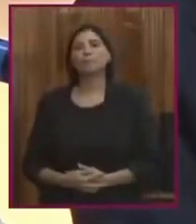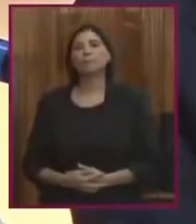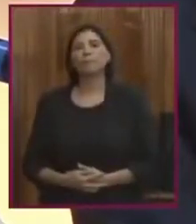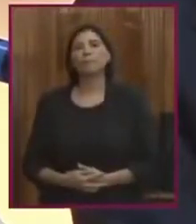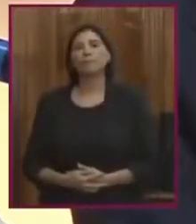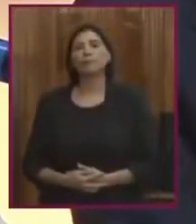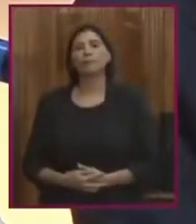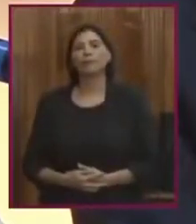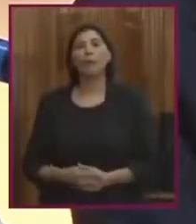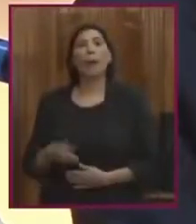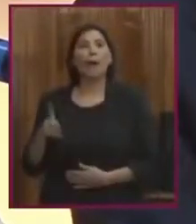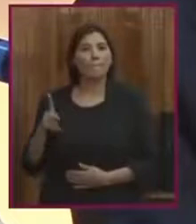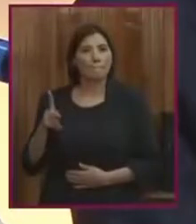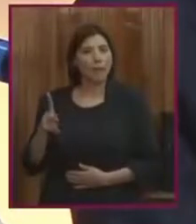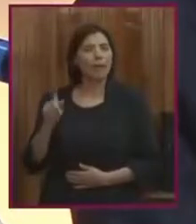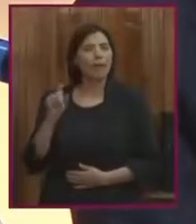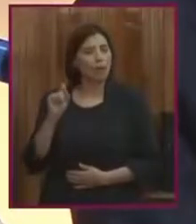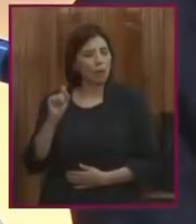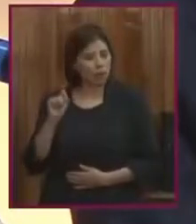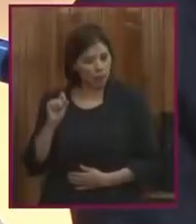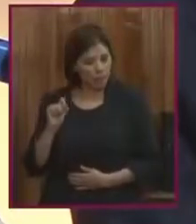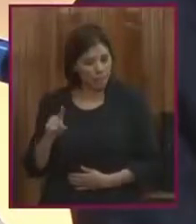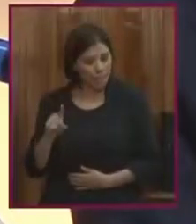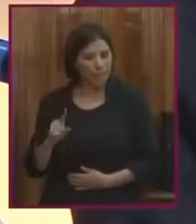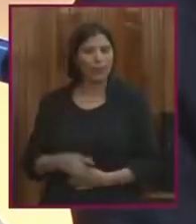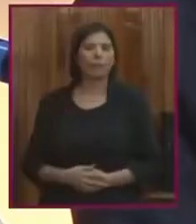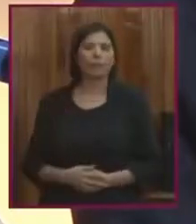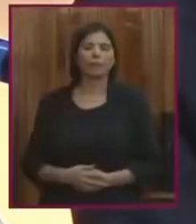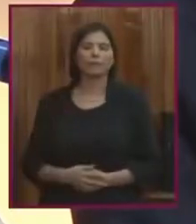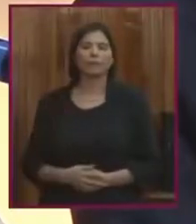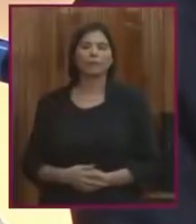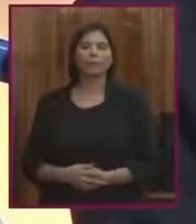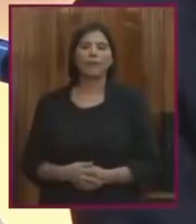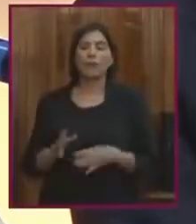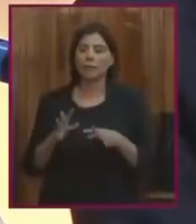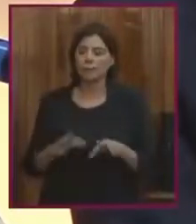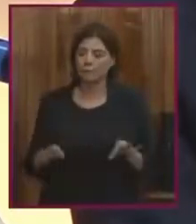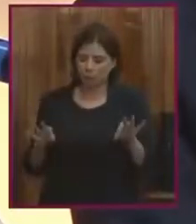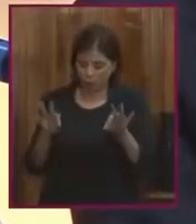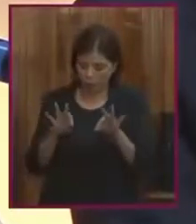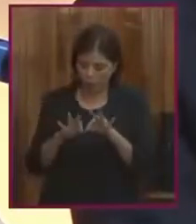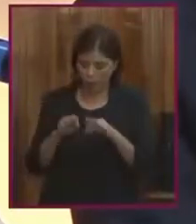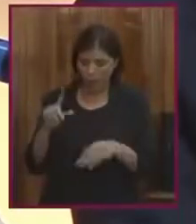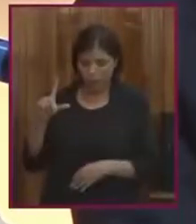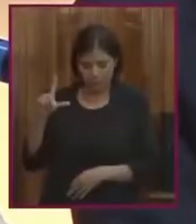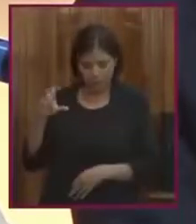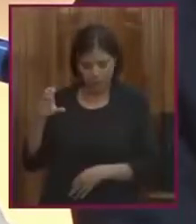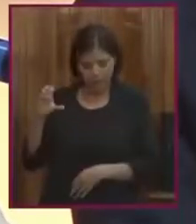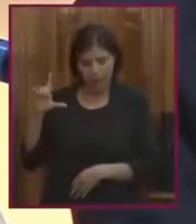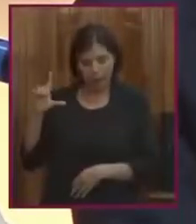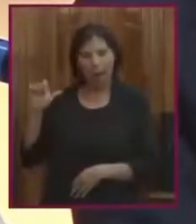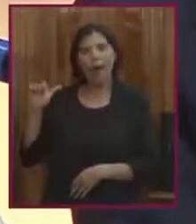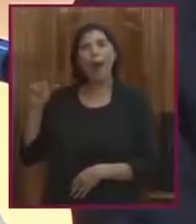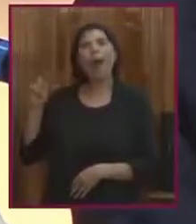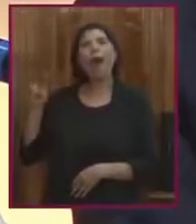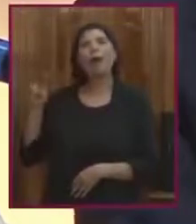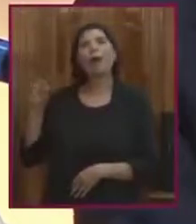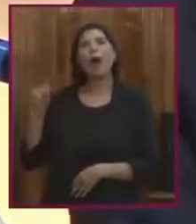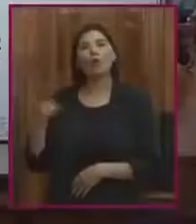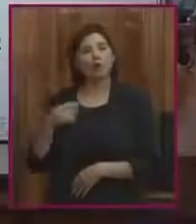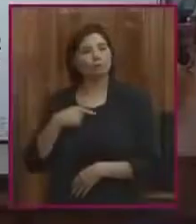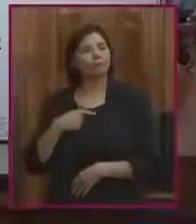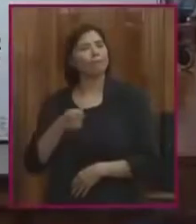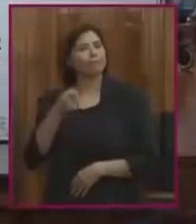por ello menos importante, sino muy por el contrario, a Claudia Izquierdo Vicuña la saludo desde